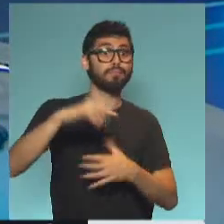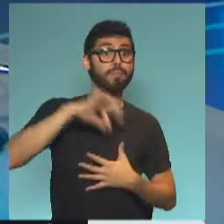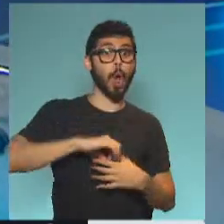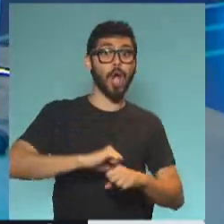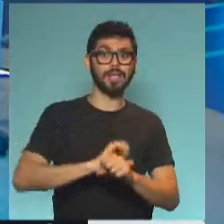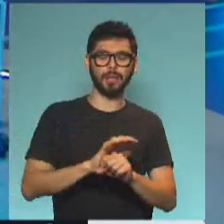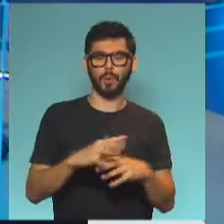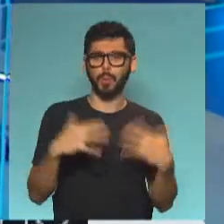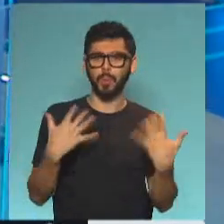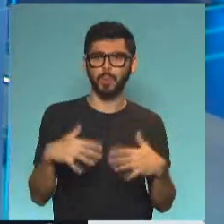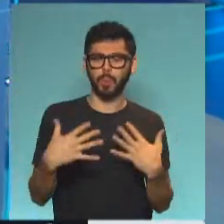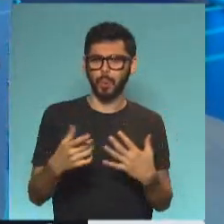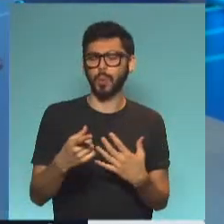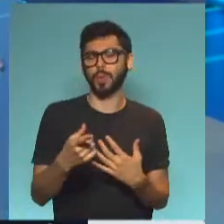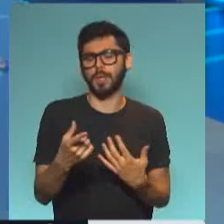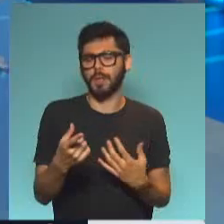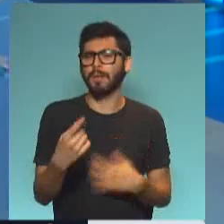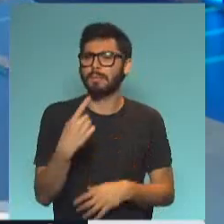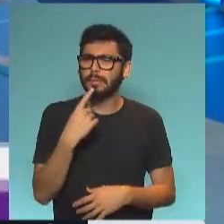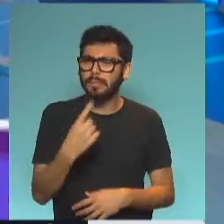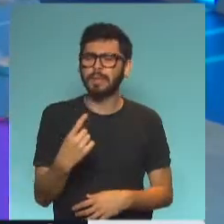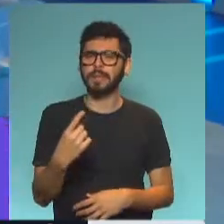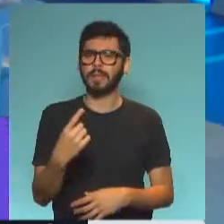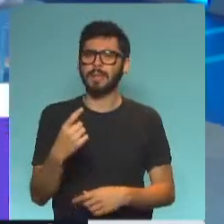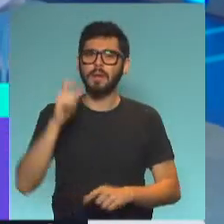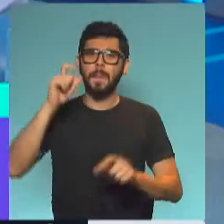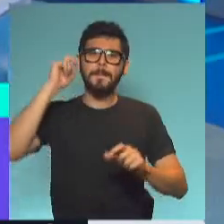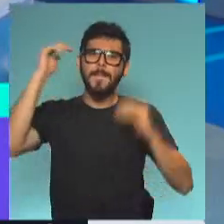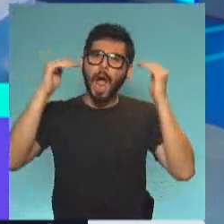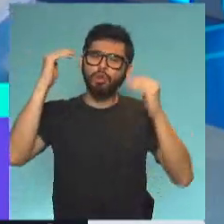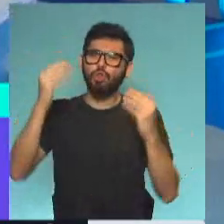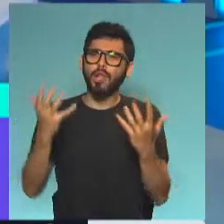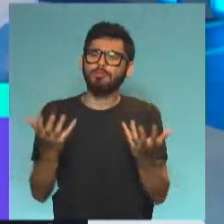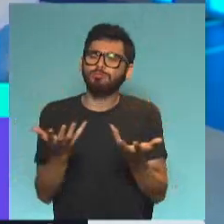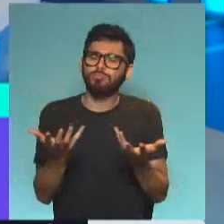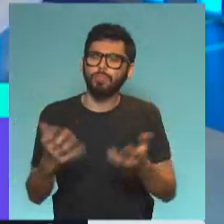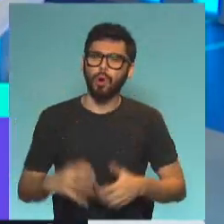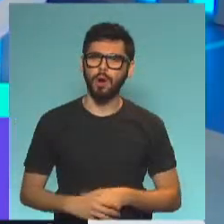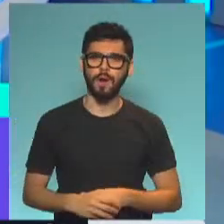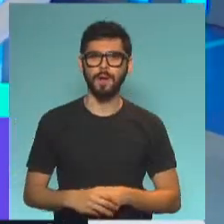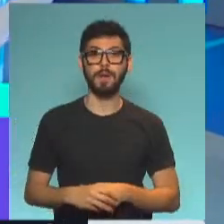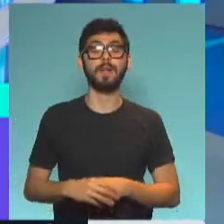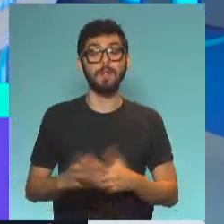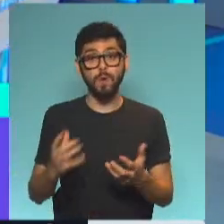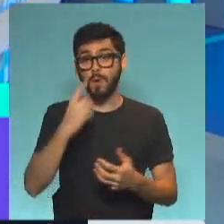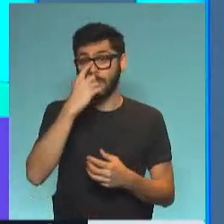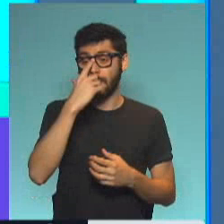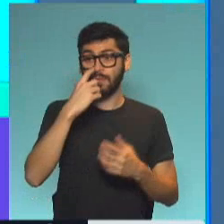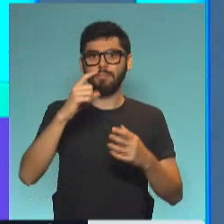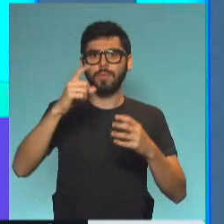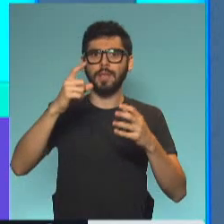hablando de la cob y 19 y cuál es la situación de los adultos mayores en este sentido por la situación del sistema en su totalidad